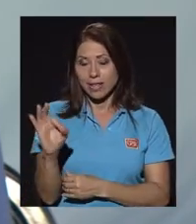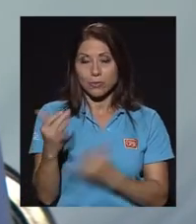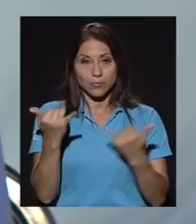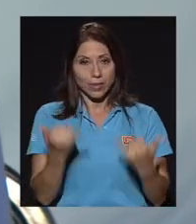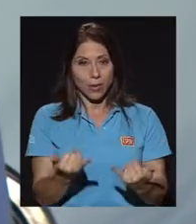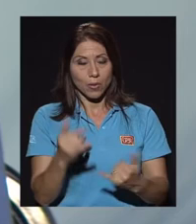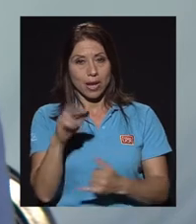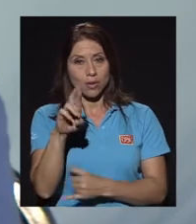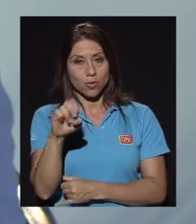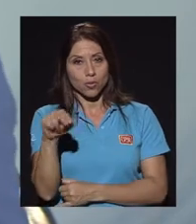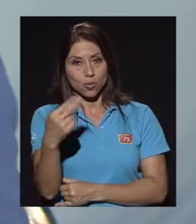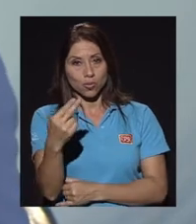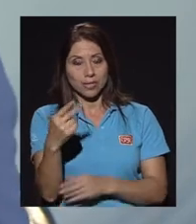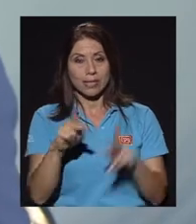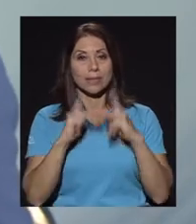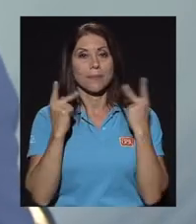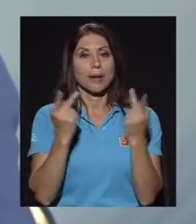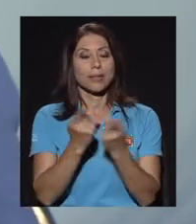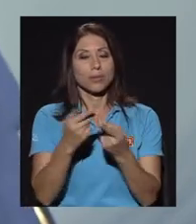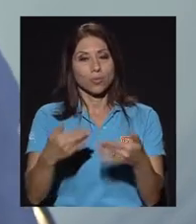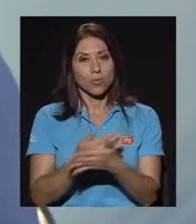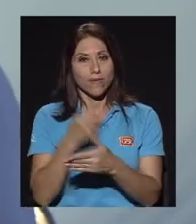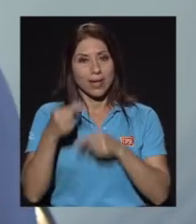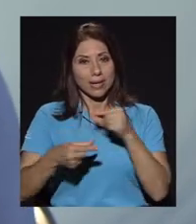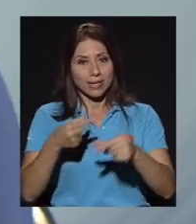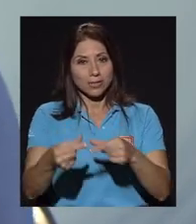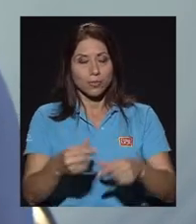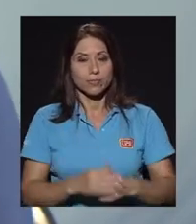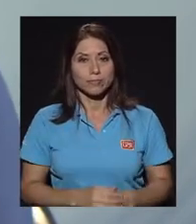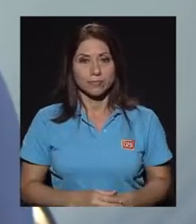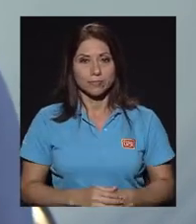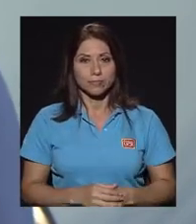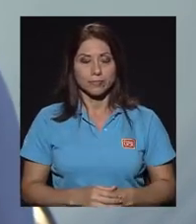Doña Ruth, del Partido Nueva Generación.